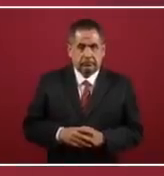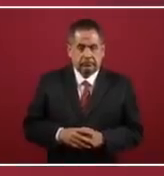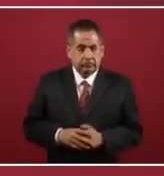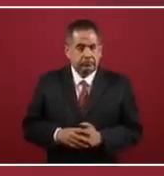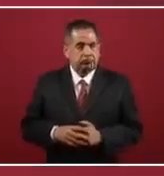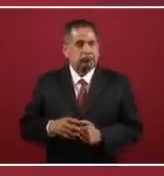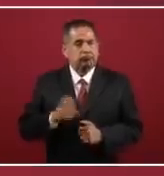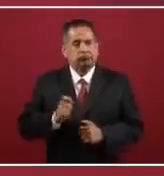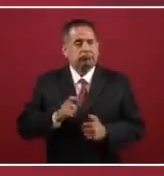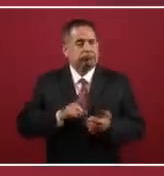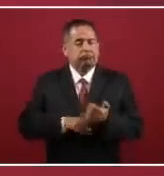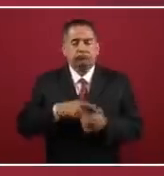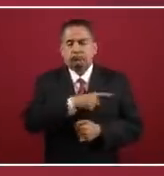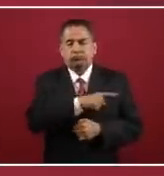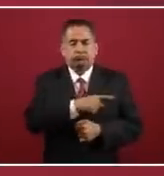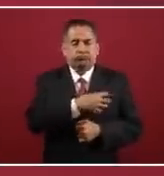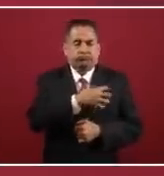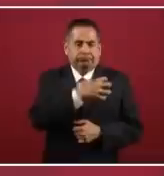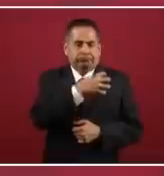capitán